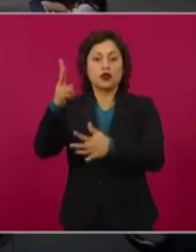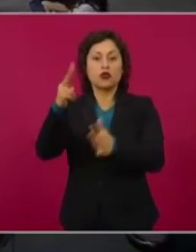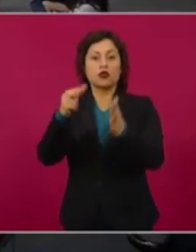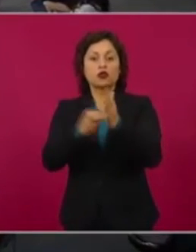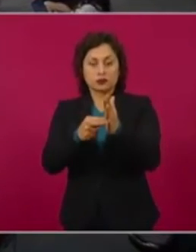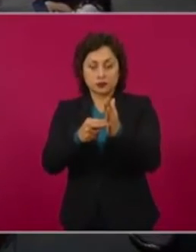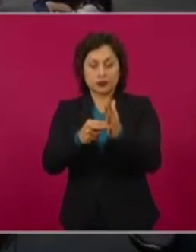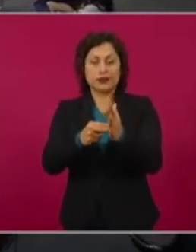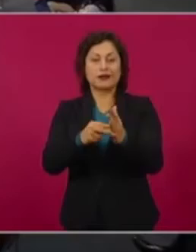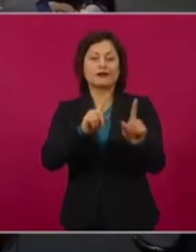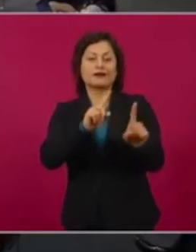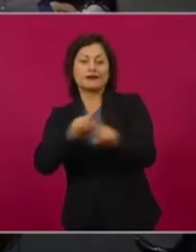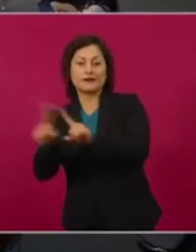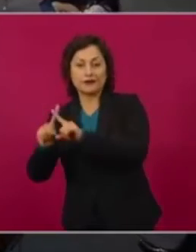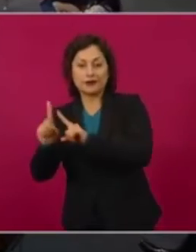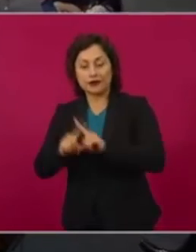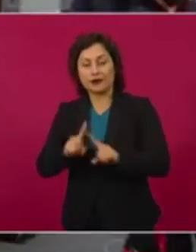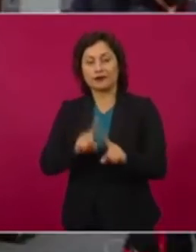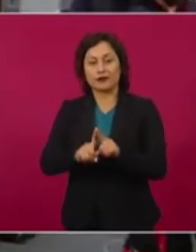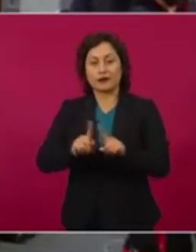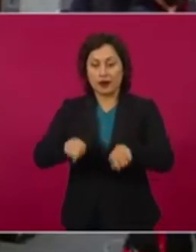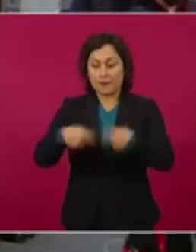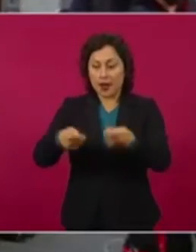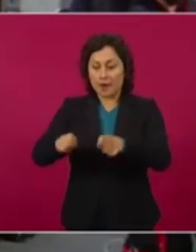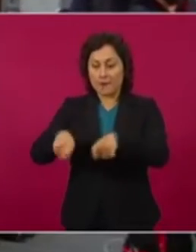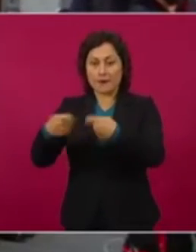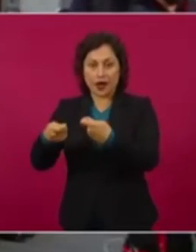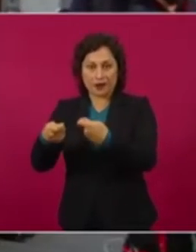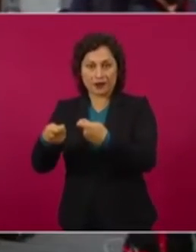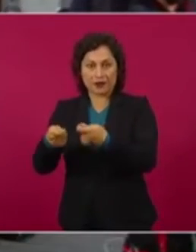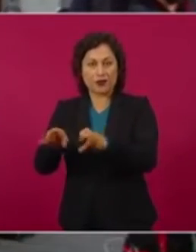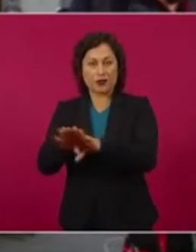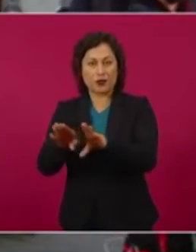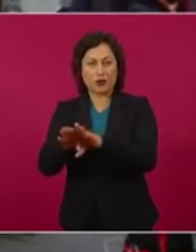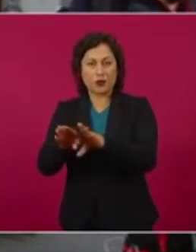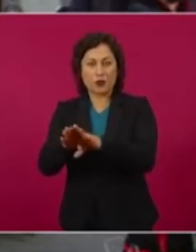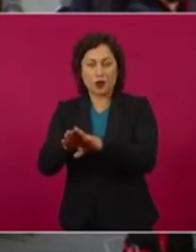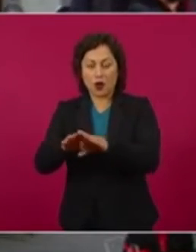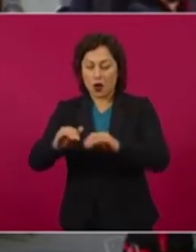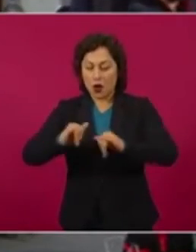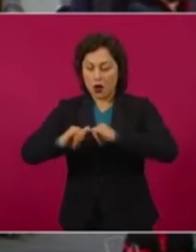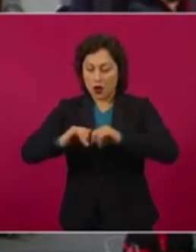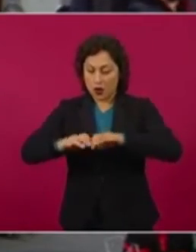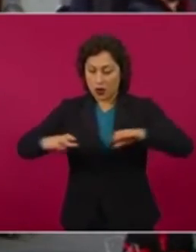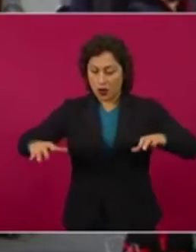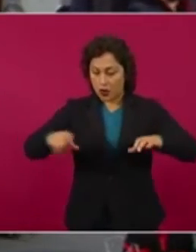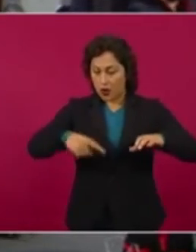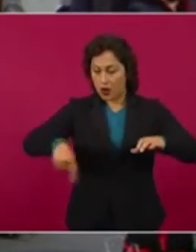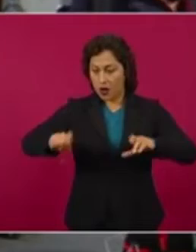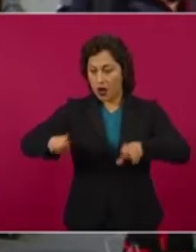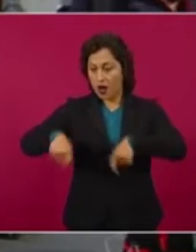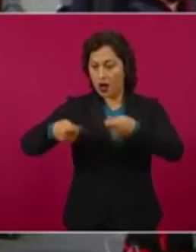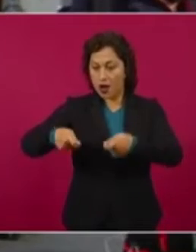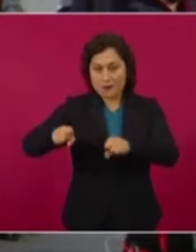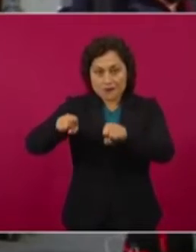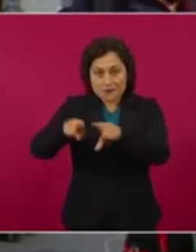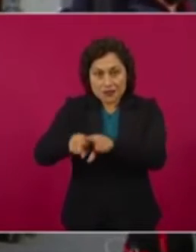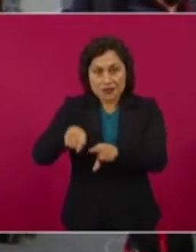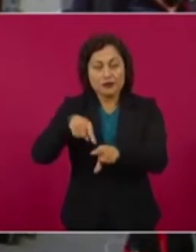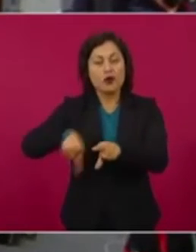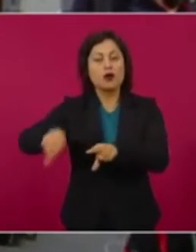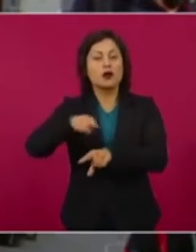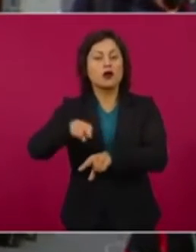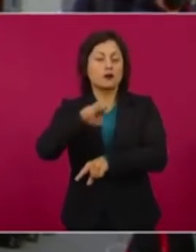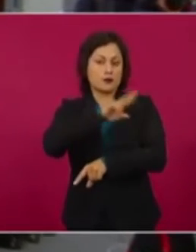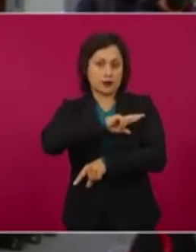parcelarios encima de donde estaba la propiedad privada. Eso ha creado, señor